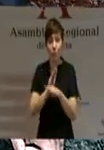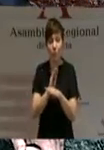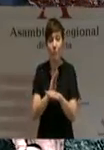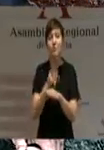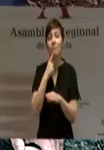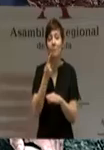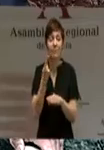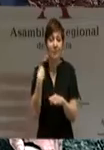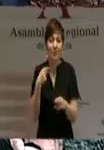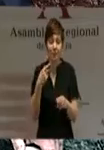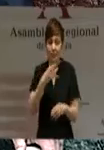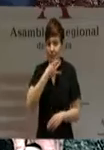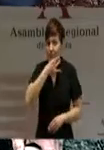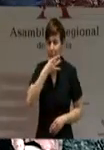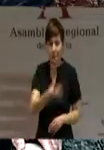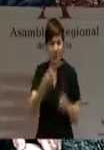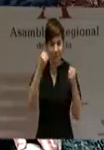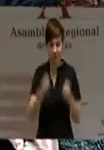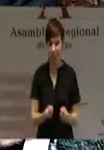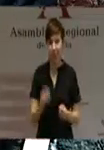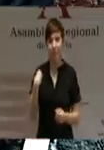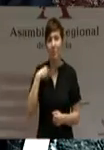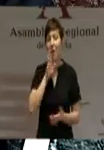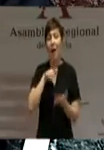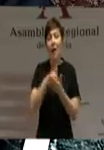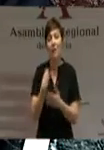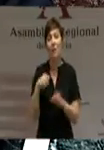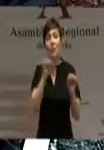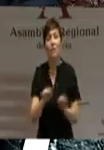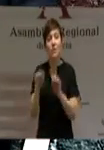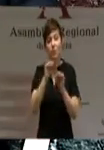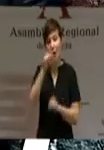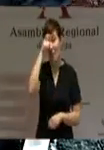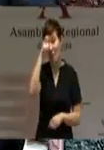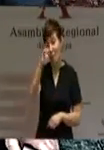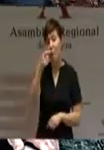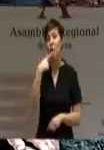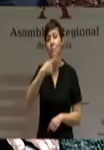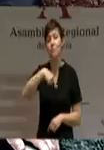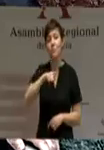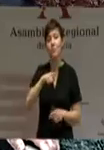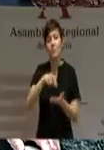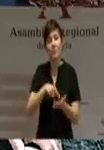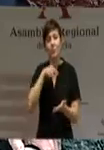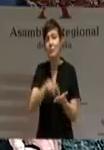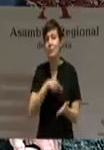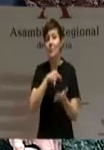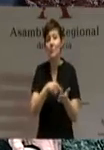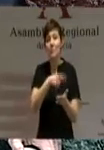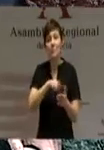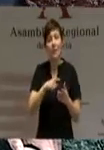una auténtica vergüenza. A pesar de los requerimientos de la propia defensora del pueblo, ustedes han sido incapaces de desarrollar el